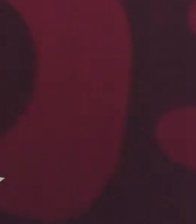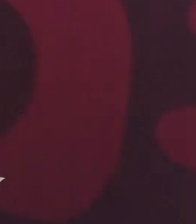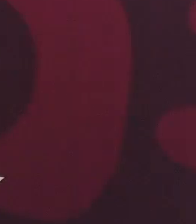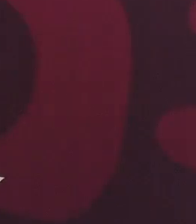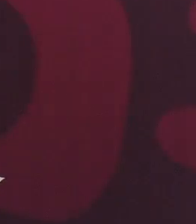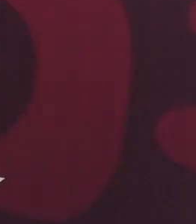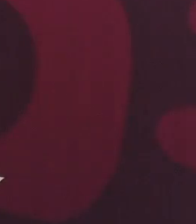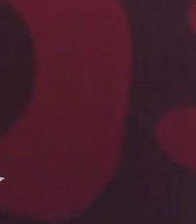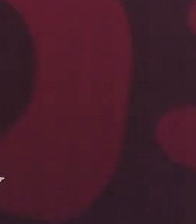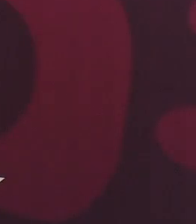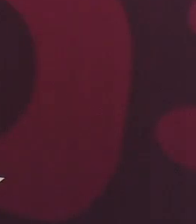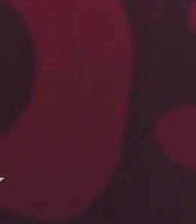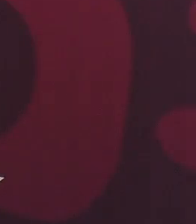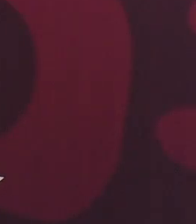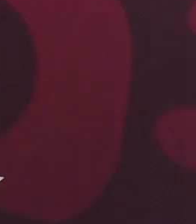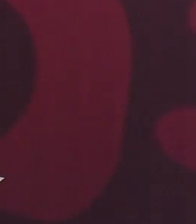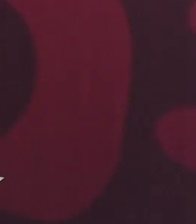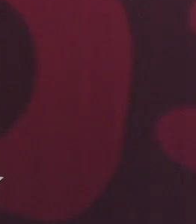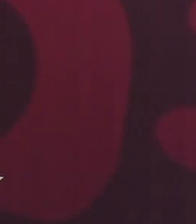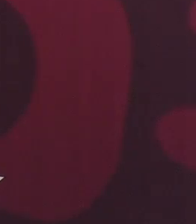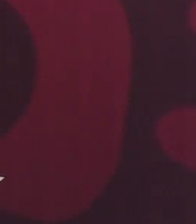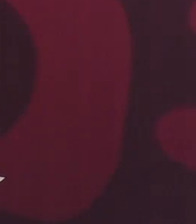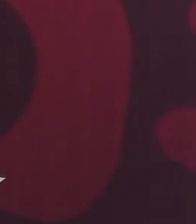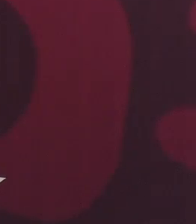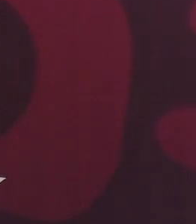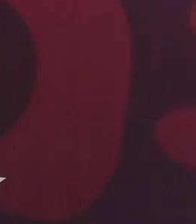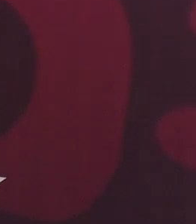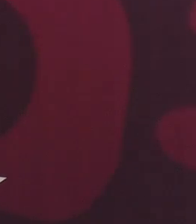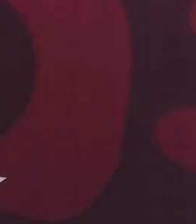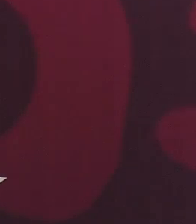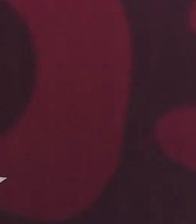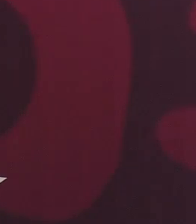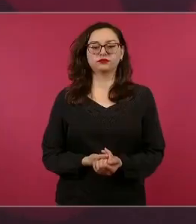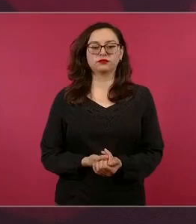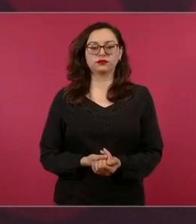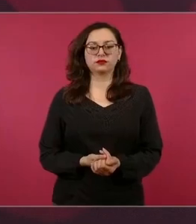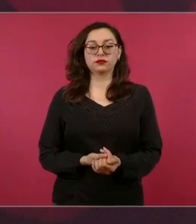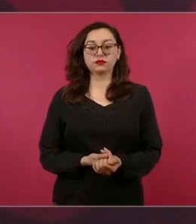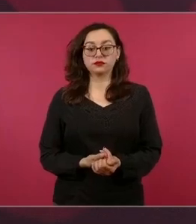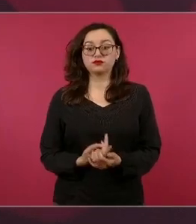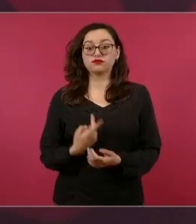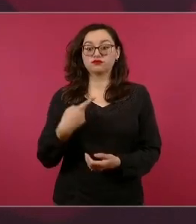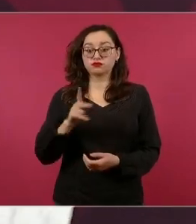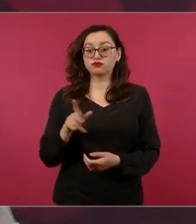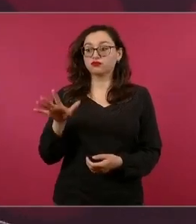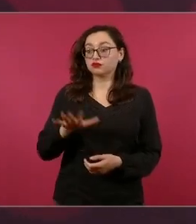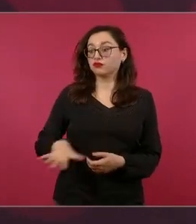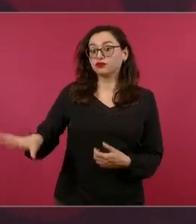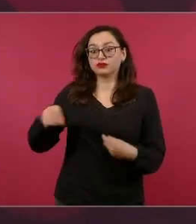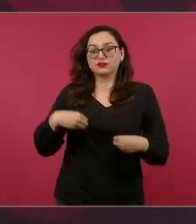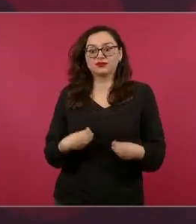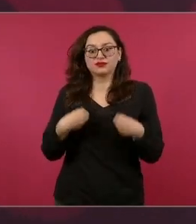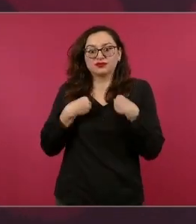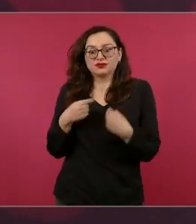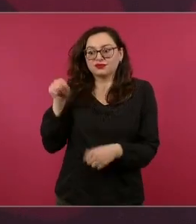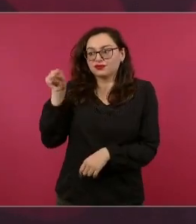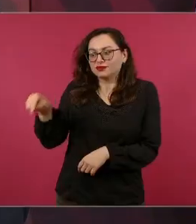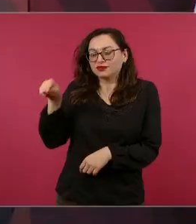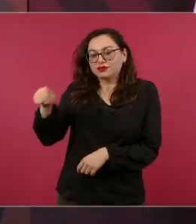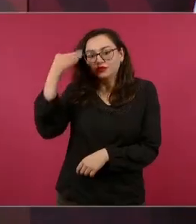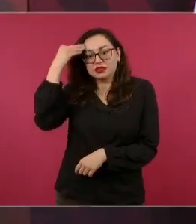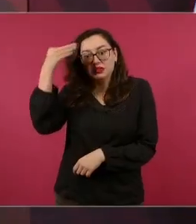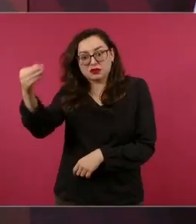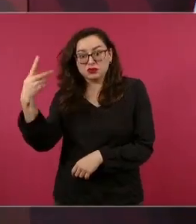Ya hay un derecho de posesión, ya no hablemos de otra cosa. Sin embargo, se alentó